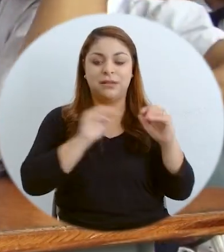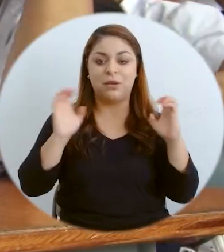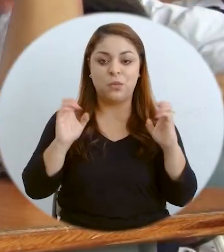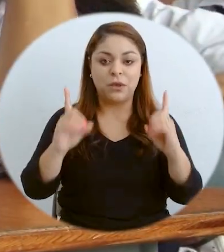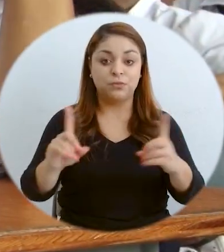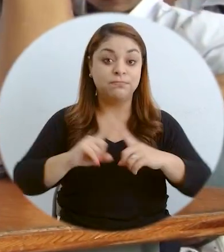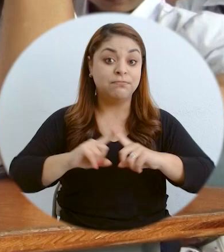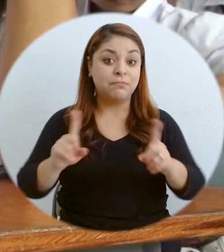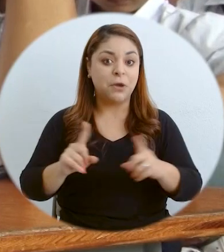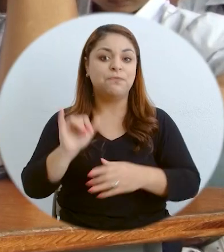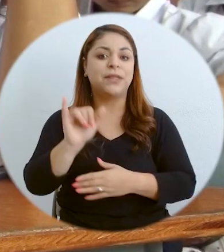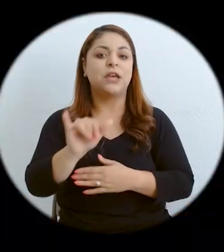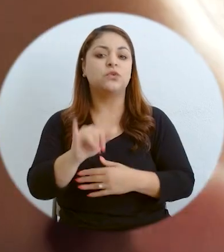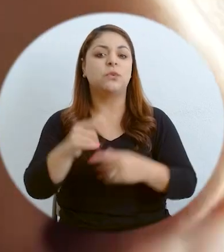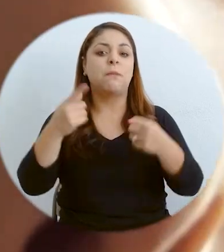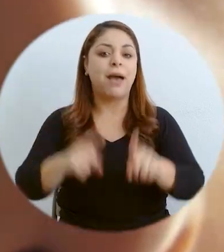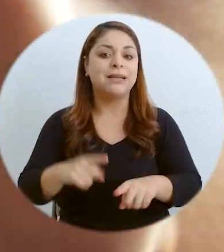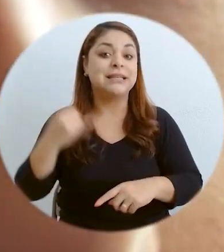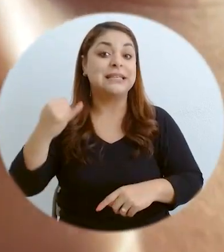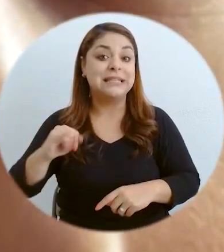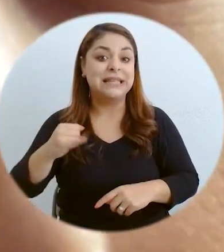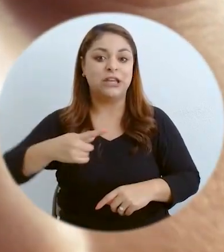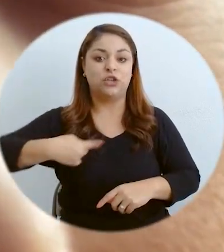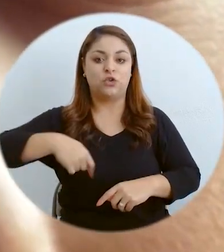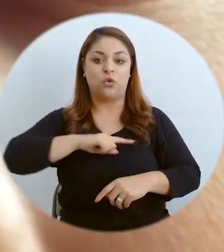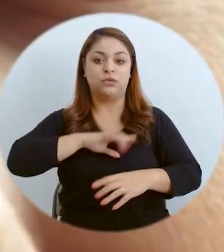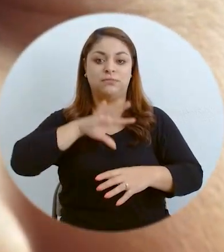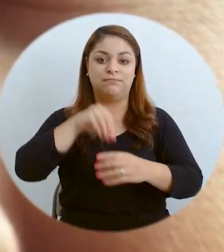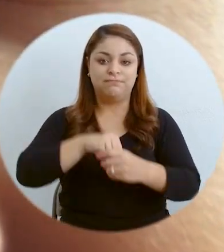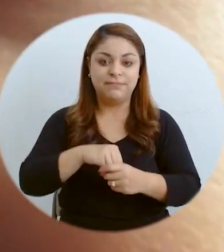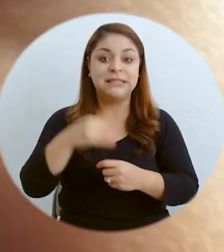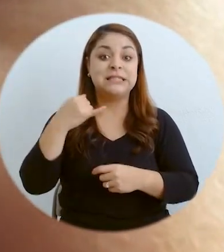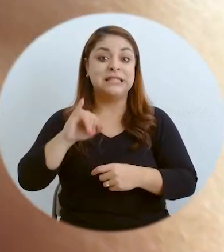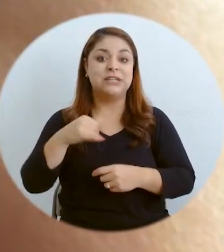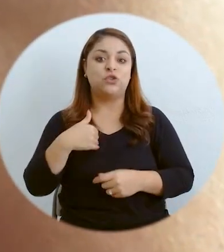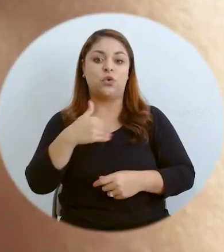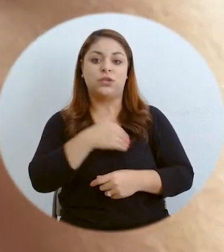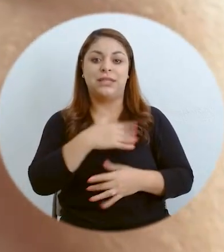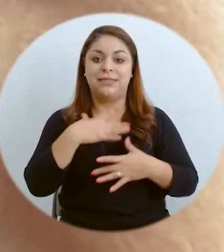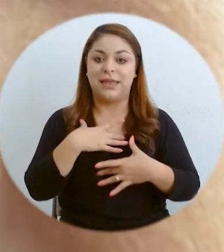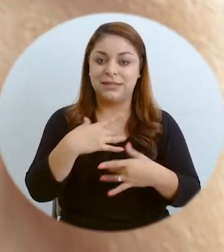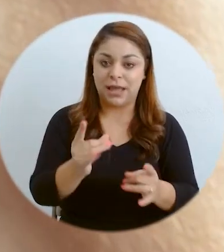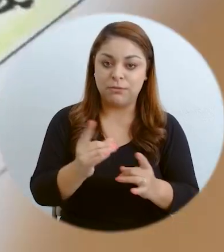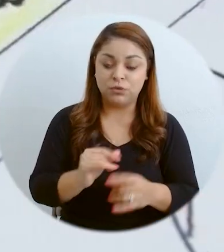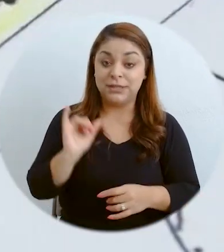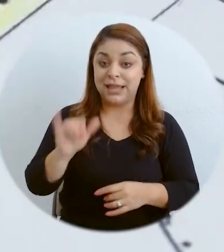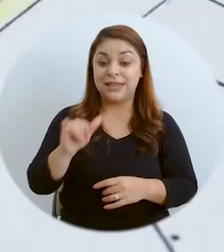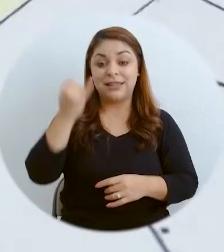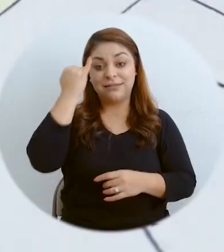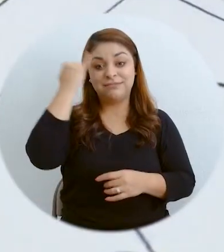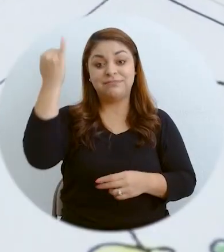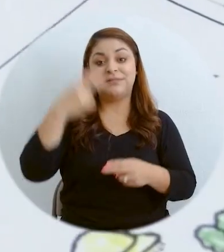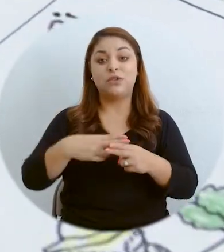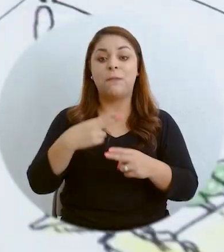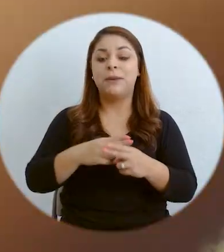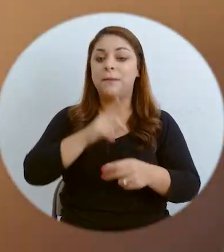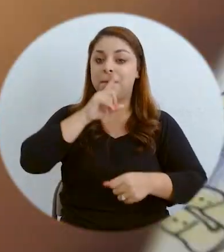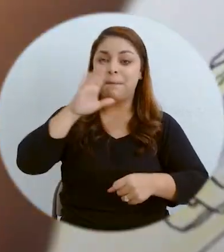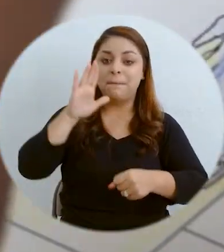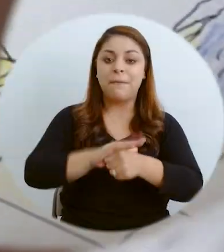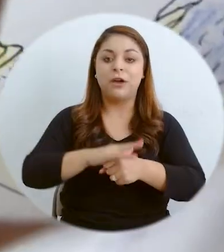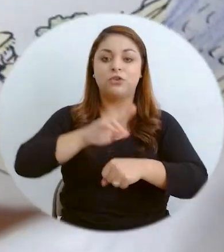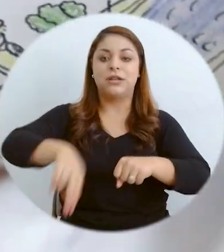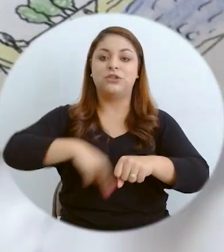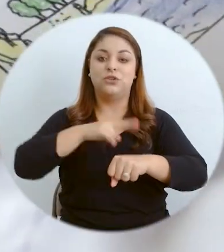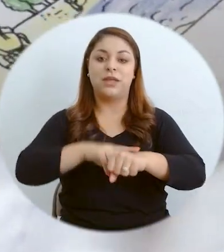Pero eso pasa si nos involucramos, si nos interesamos. Y esta iniciativa, que se llama Pacto